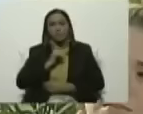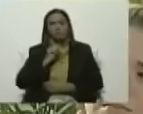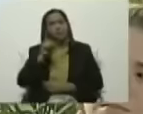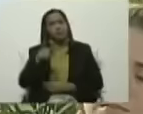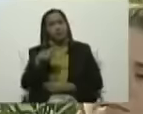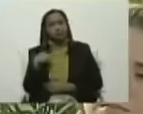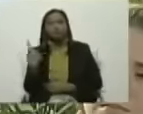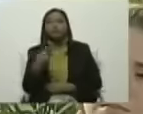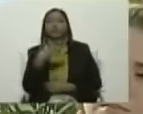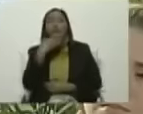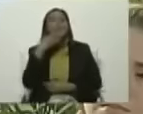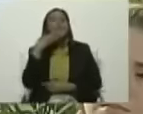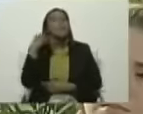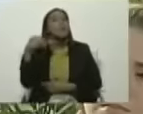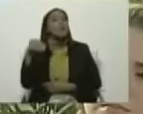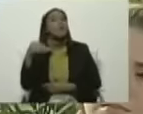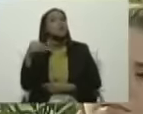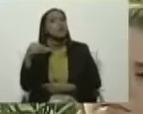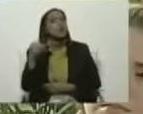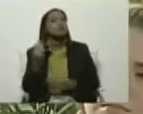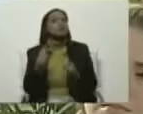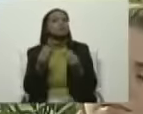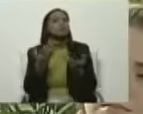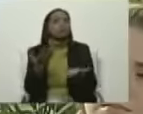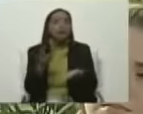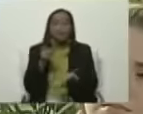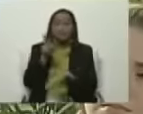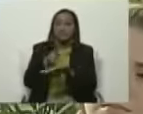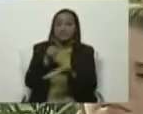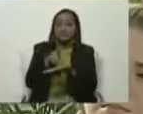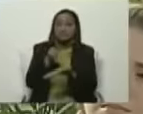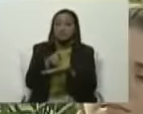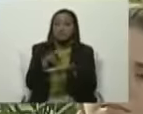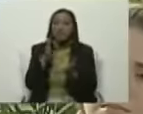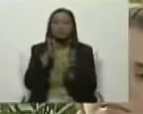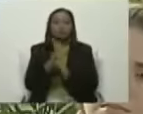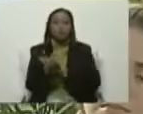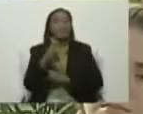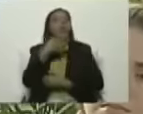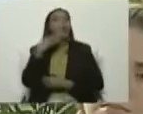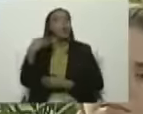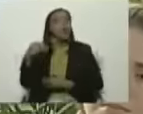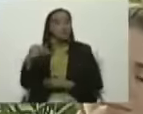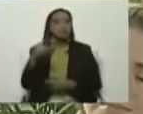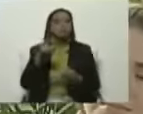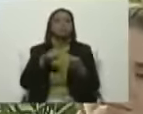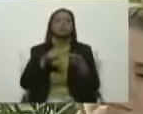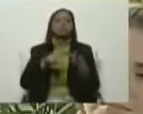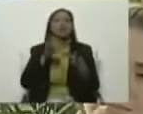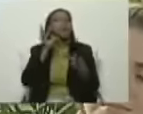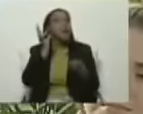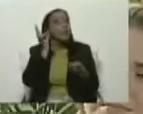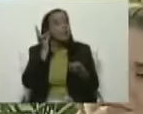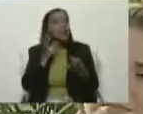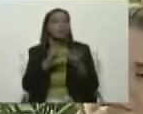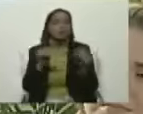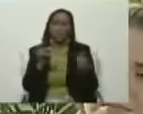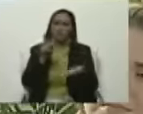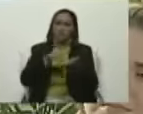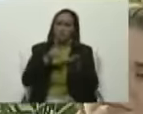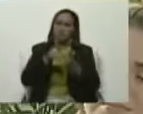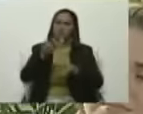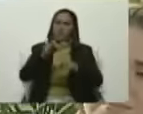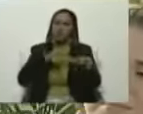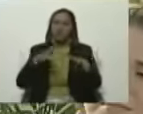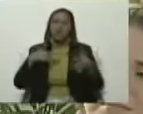es evidente la participación, pues, de la juventud y el rol protagónico que ha tenido las mujeres en todas estas actividades para